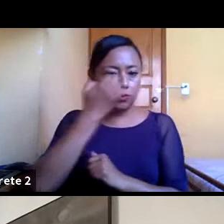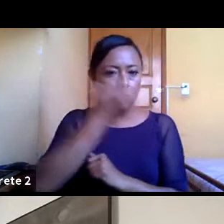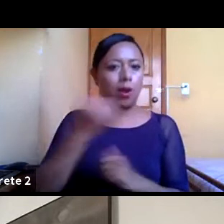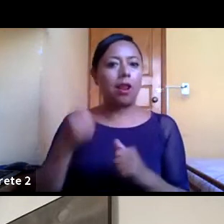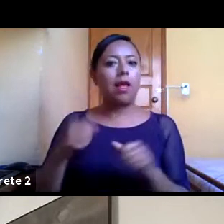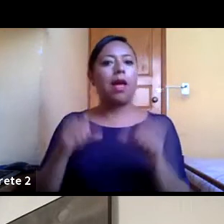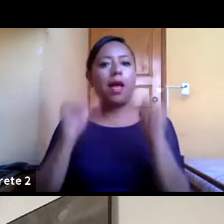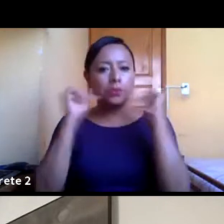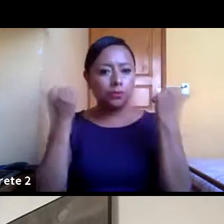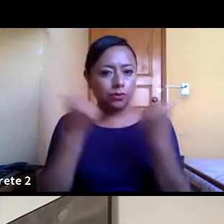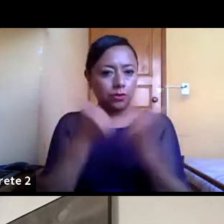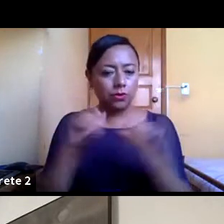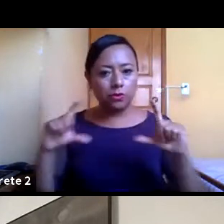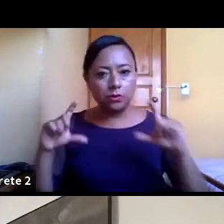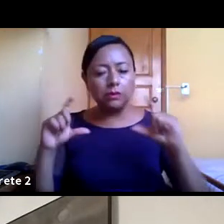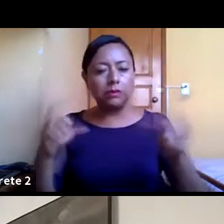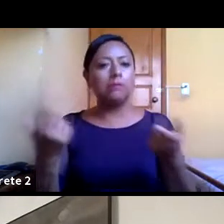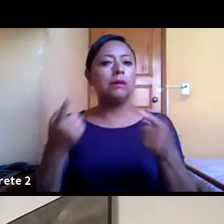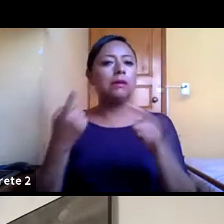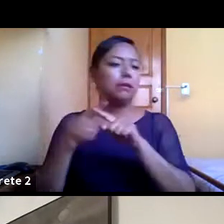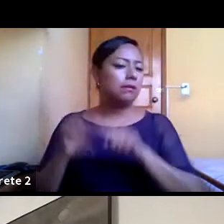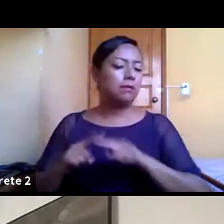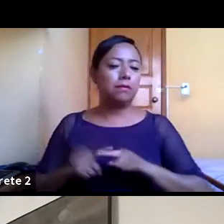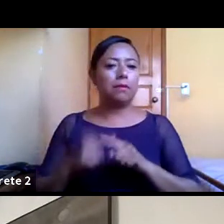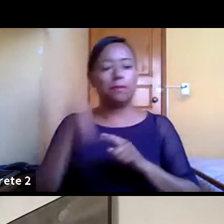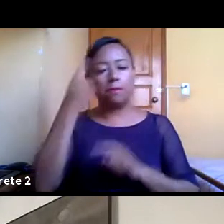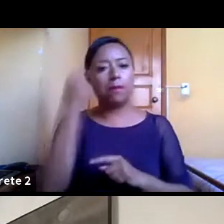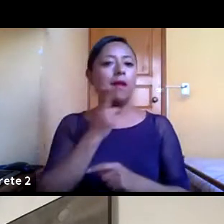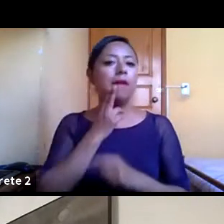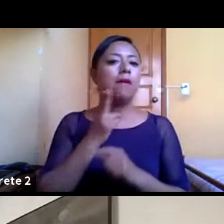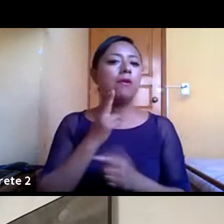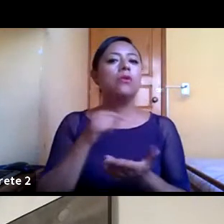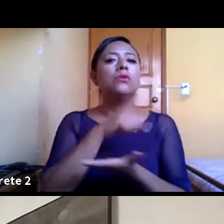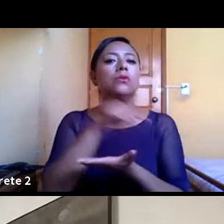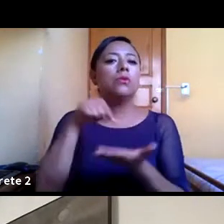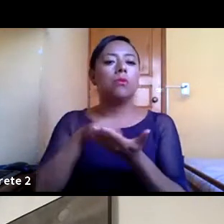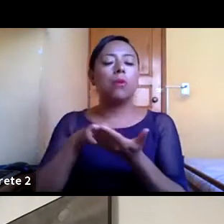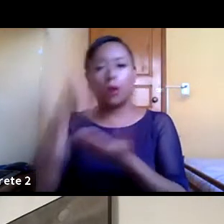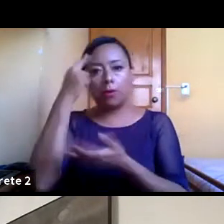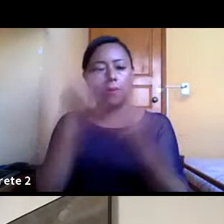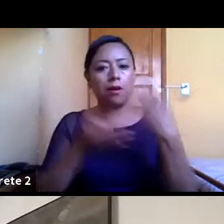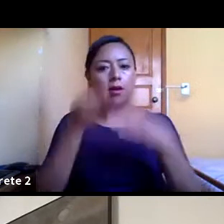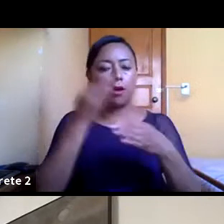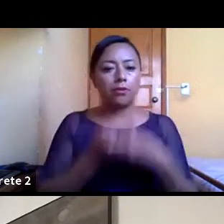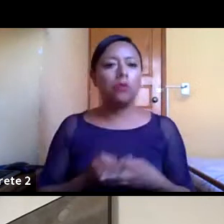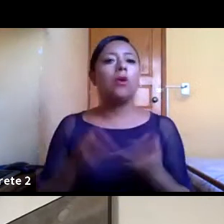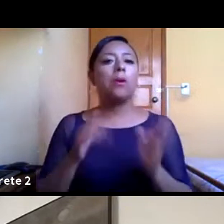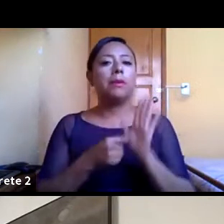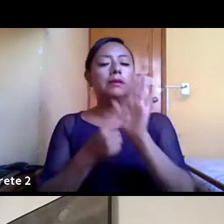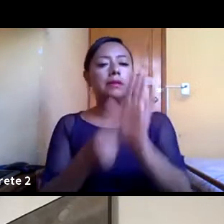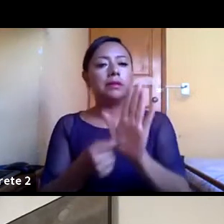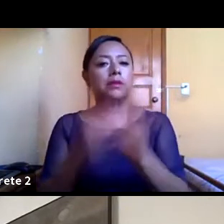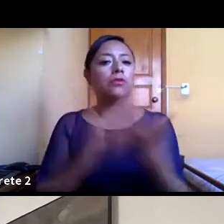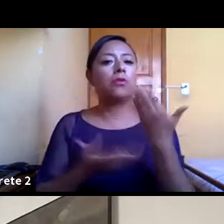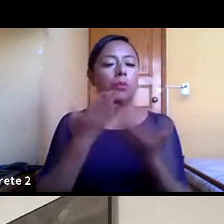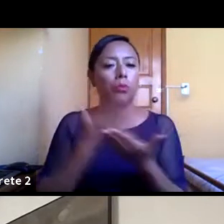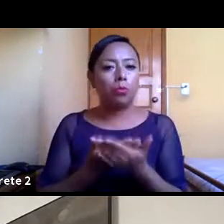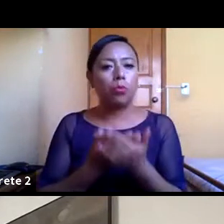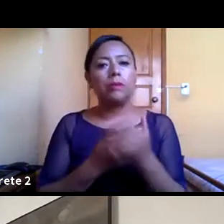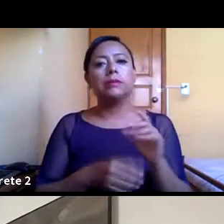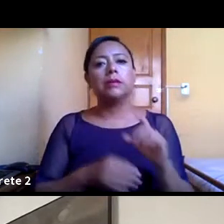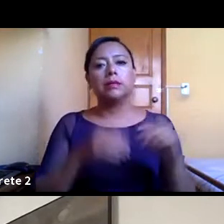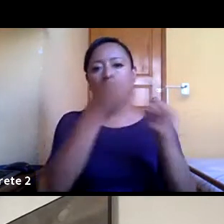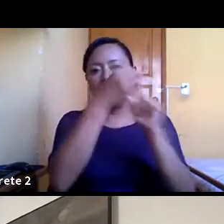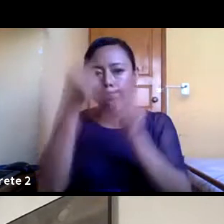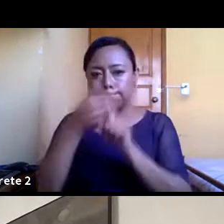la creación de la legislación de espacio público de la Ciudad de México. Presentación y propuesta de cronogramas, asuntos generales, clausura.